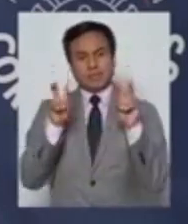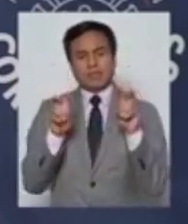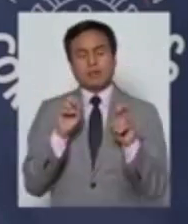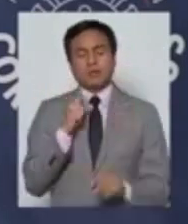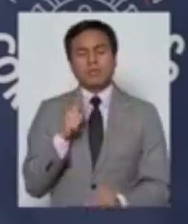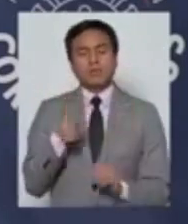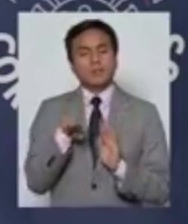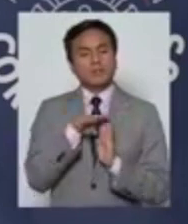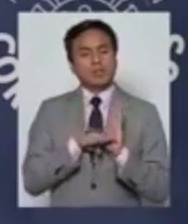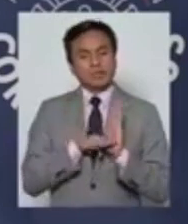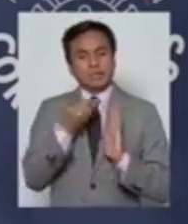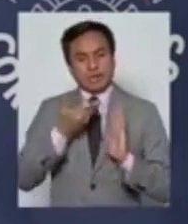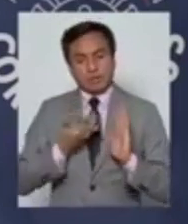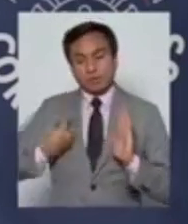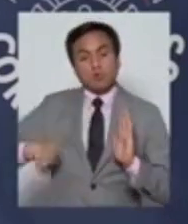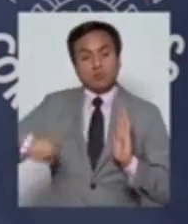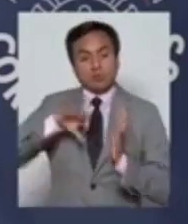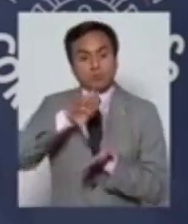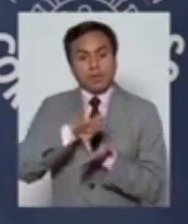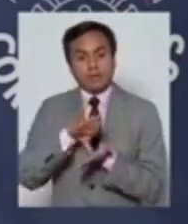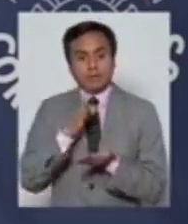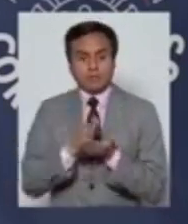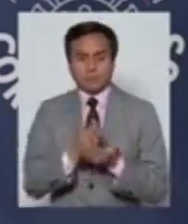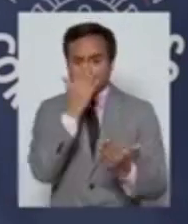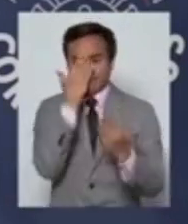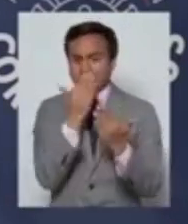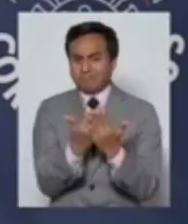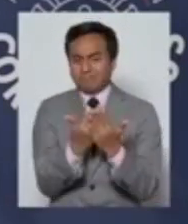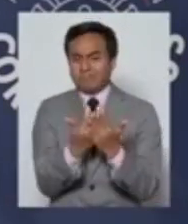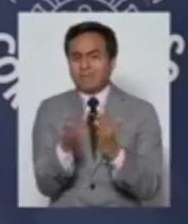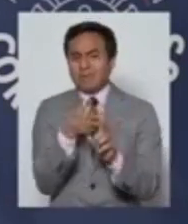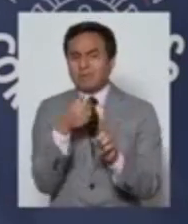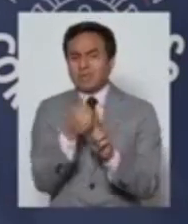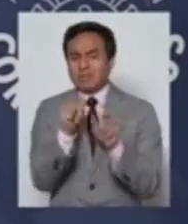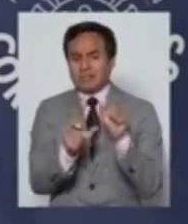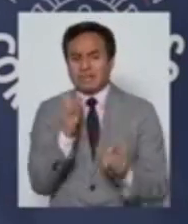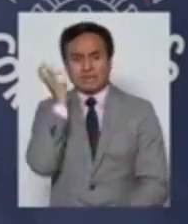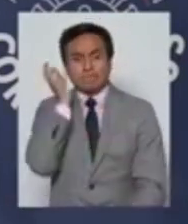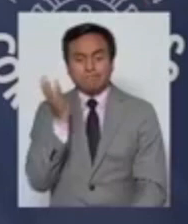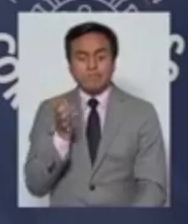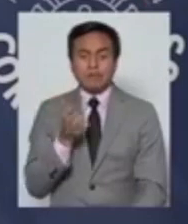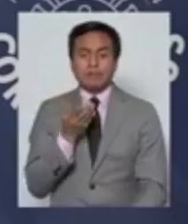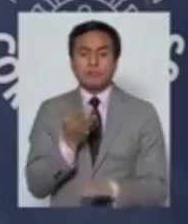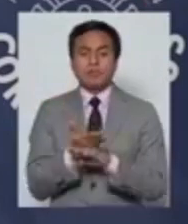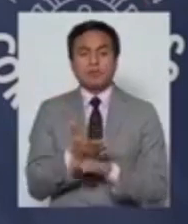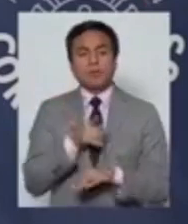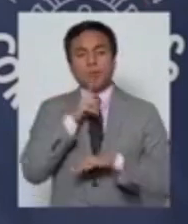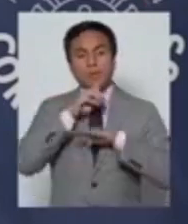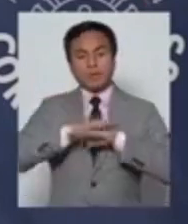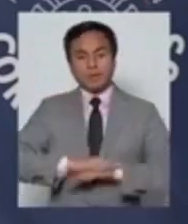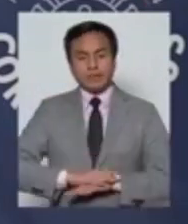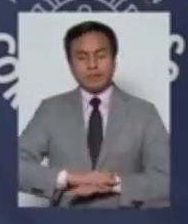cuál es la política que como nosotros país debemos enfrentar en la violencia de género. Así que queremos pedir humildemente